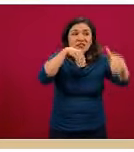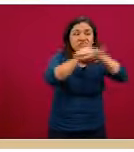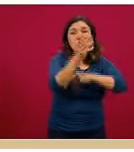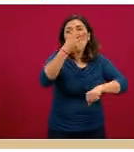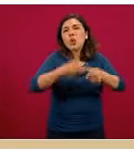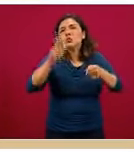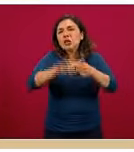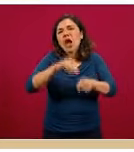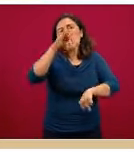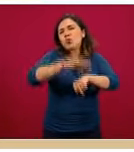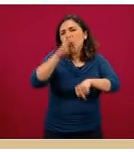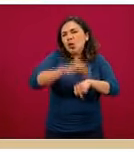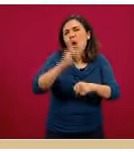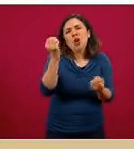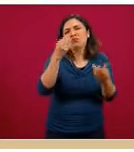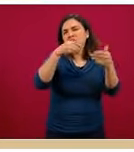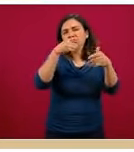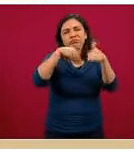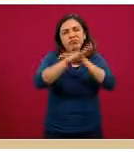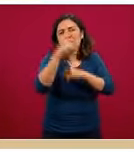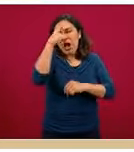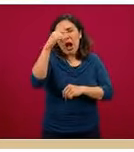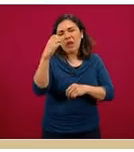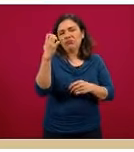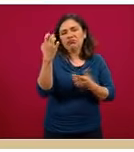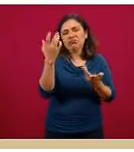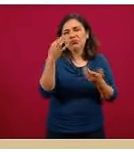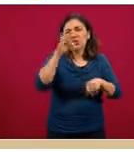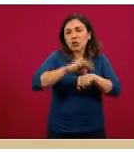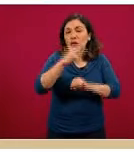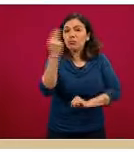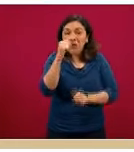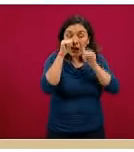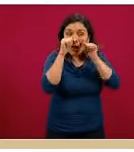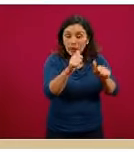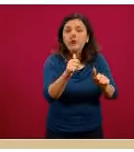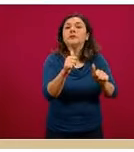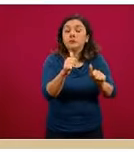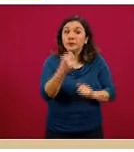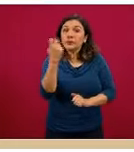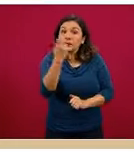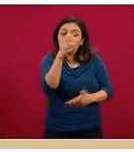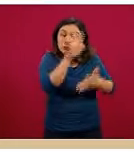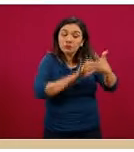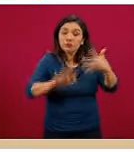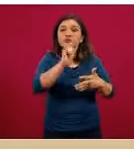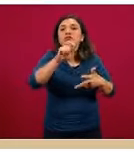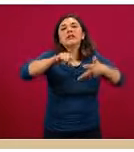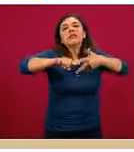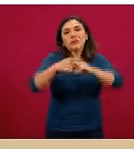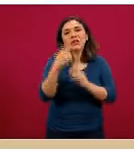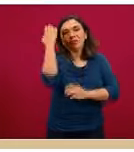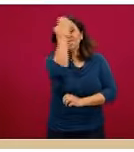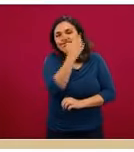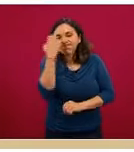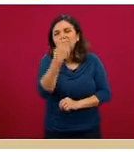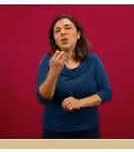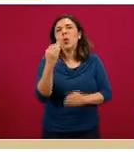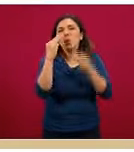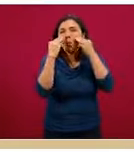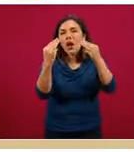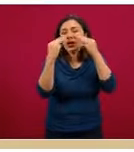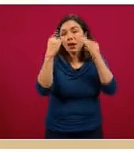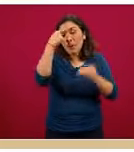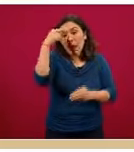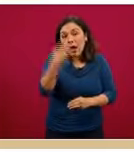médica en alguna unidad de salud de todo el Sistema Nacional de Salud y por lo tanto tanto ingresaron a protocolo de estudio en